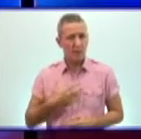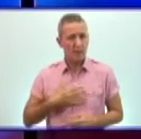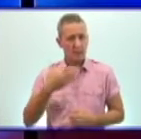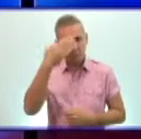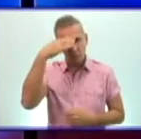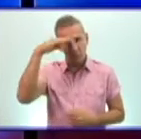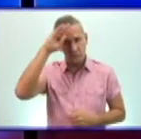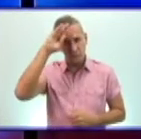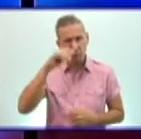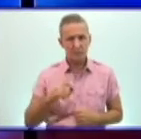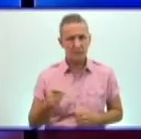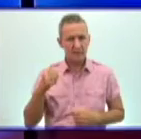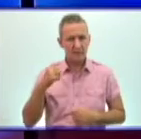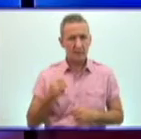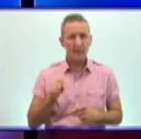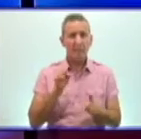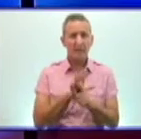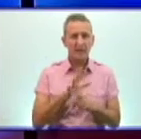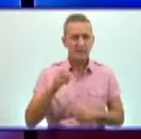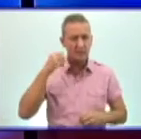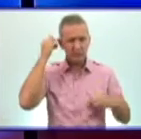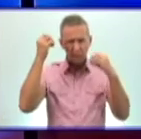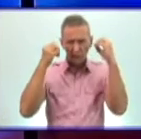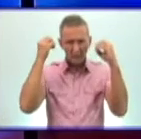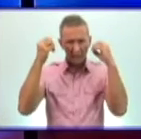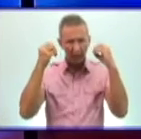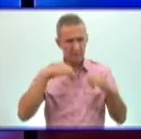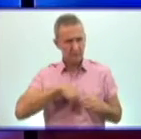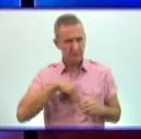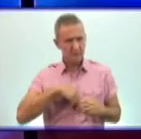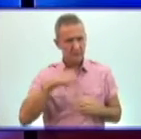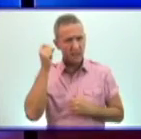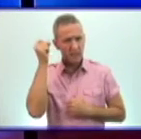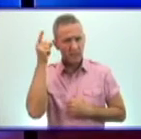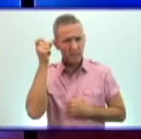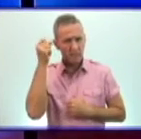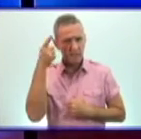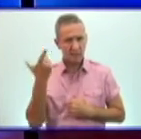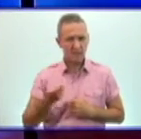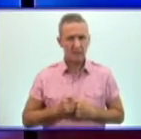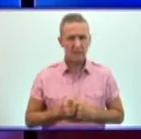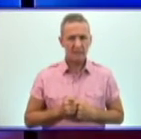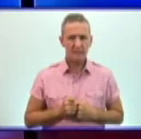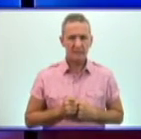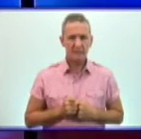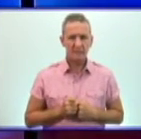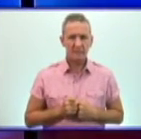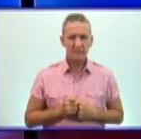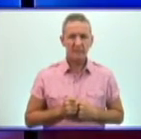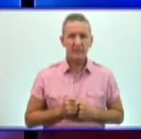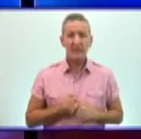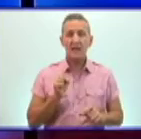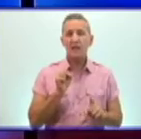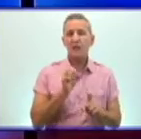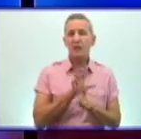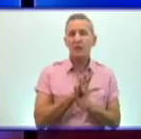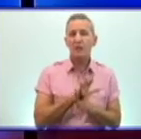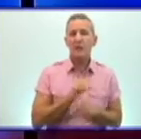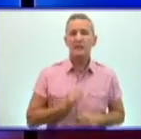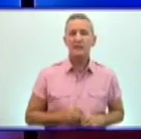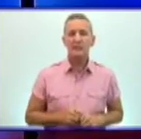el razonamiento, desde el sentimiento, desde la experiencia y sencillamente desde la